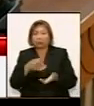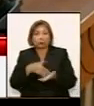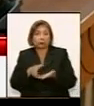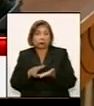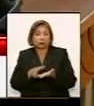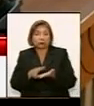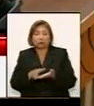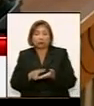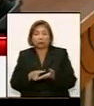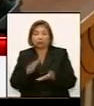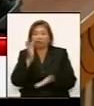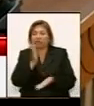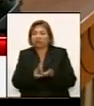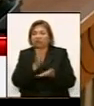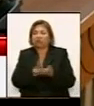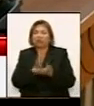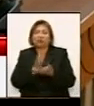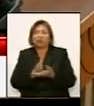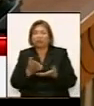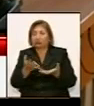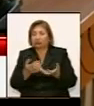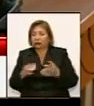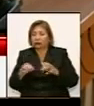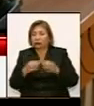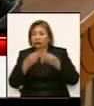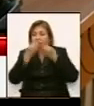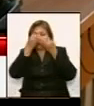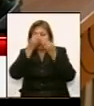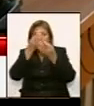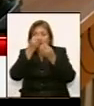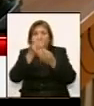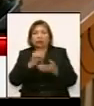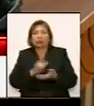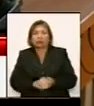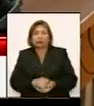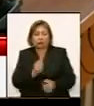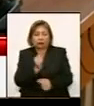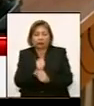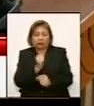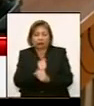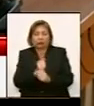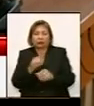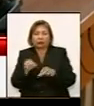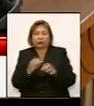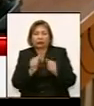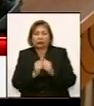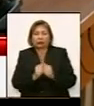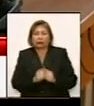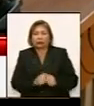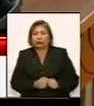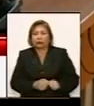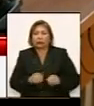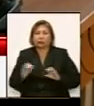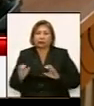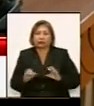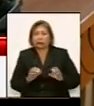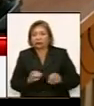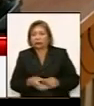y autocensura de las cosas que queremos publicar o del trabajo que queremos hacer, ya sea de